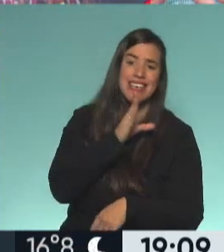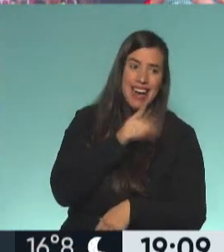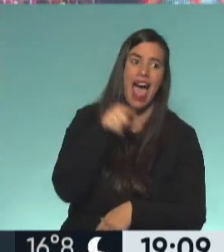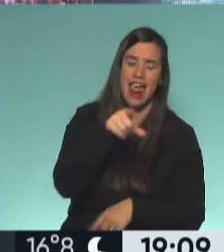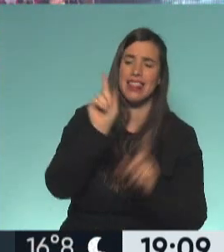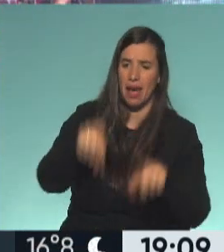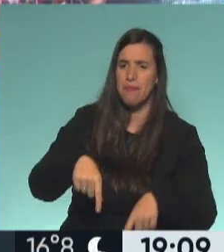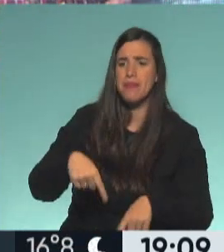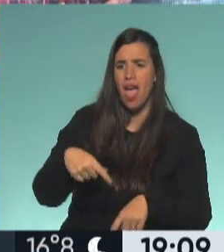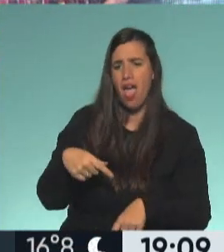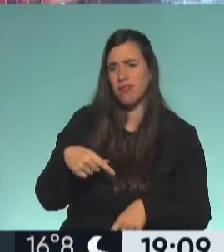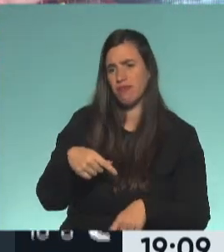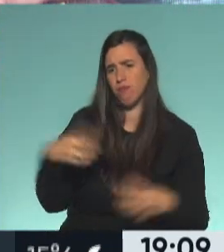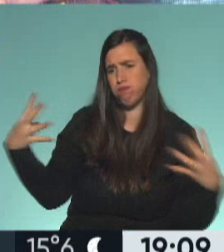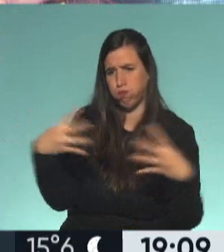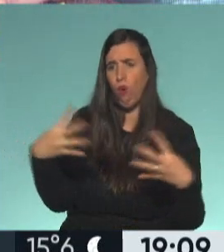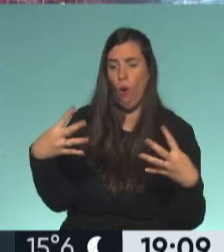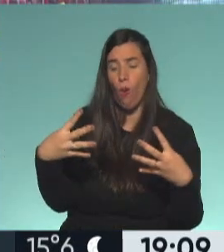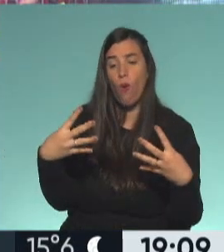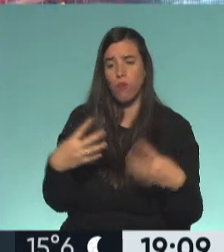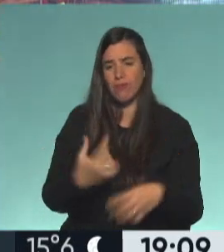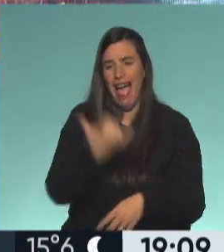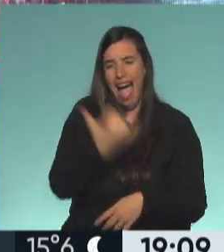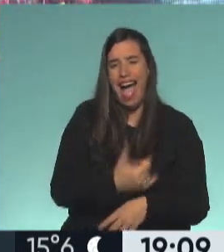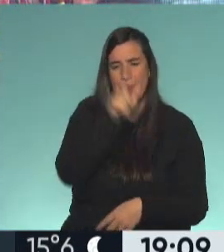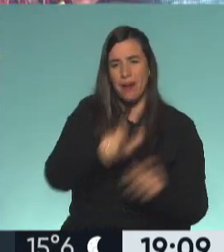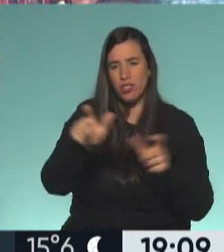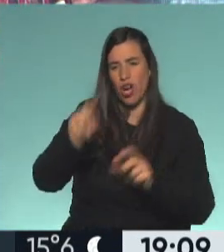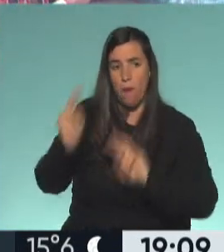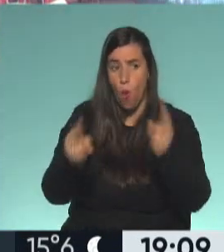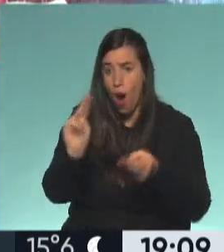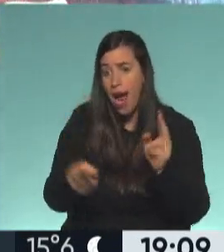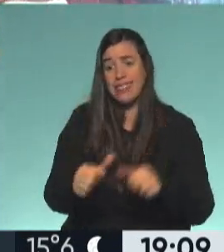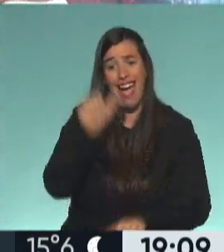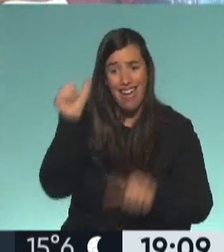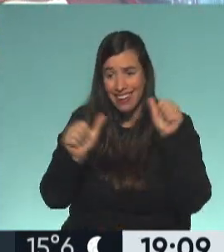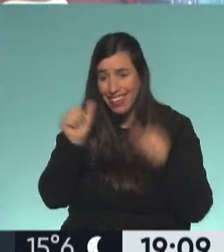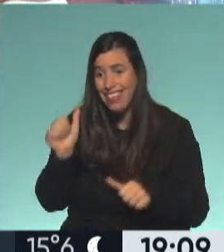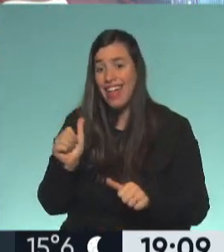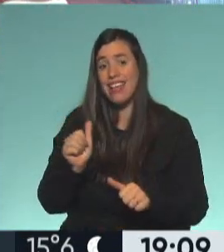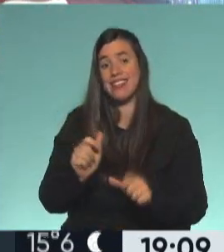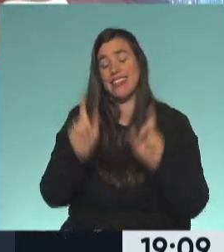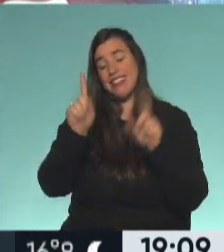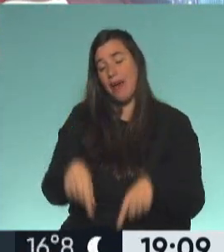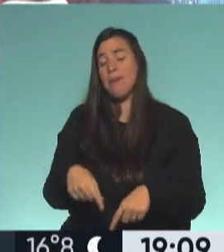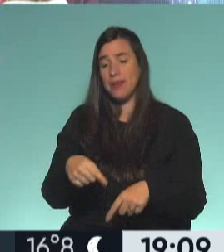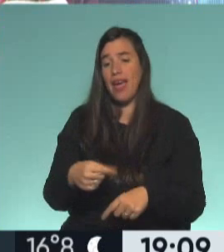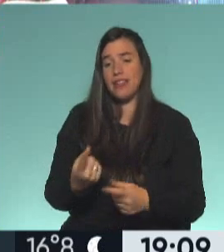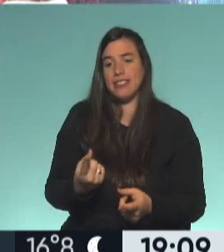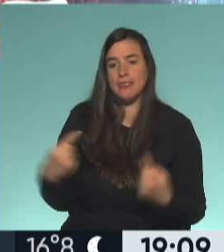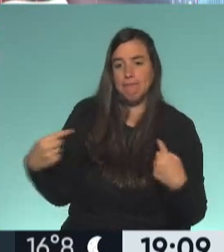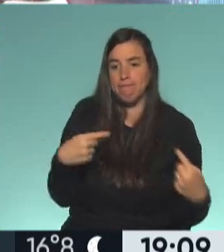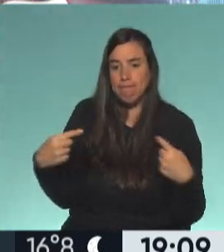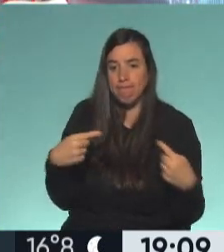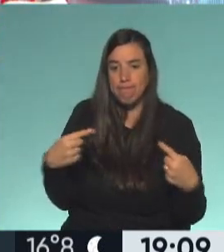es decir, que posiblemente tengamos ya que hablar de muertos. Una tensión, además hay que decir, desde la Yihad Islámica lo que dijeron es: